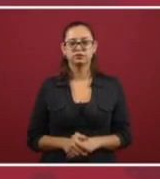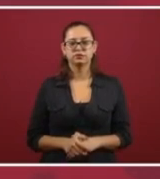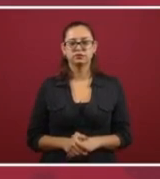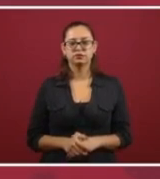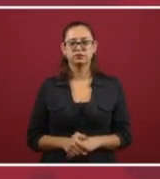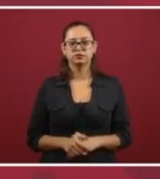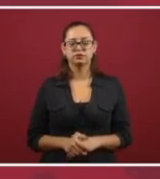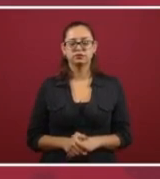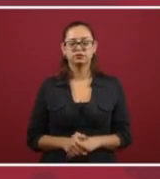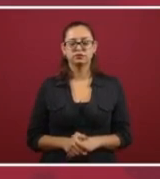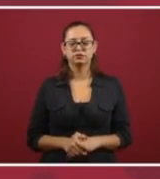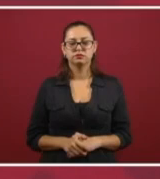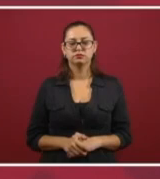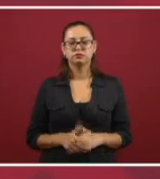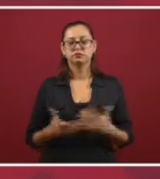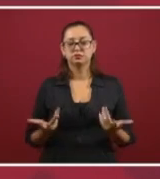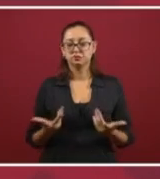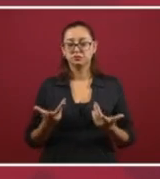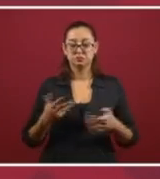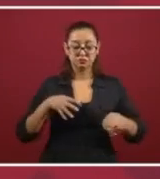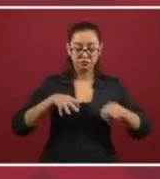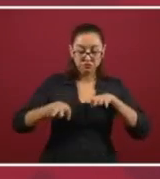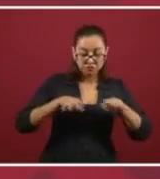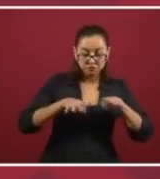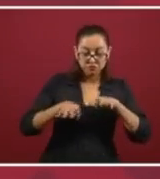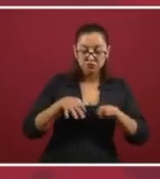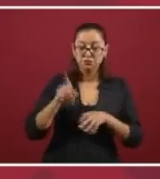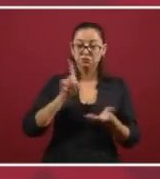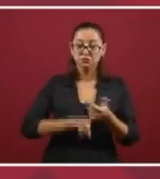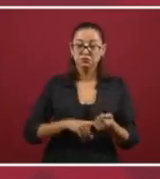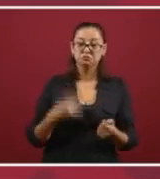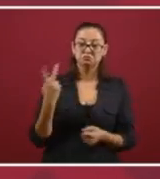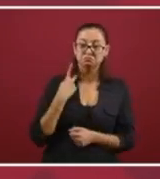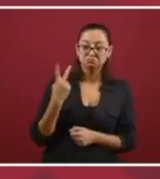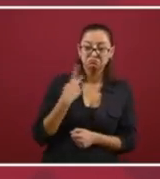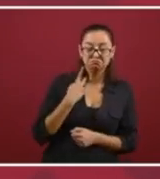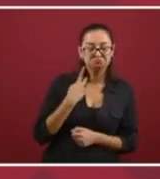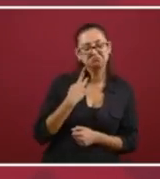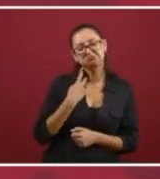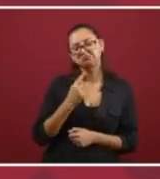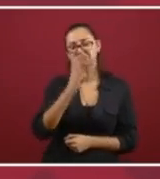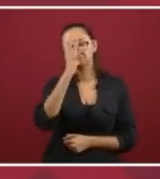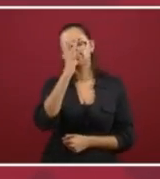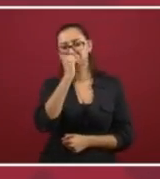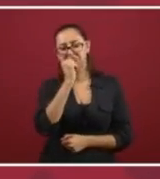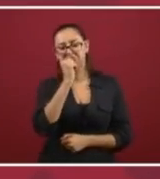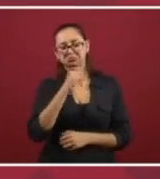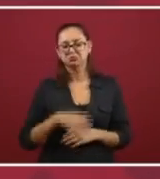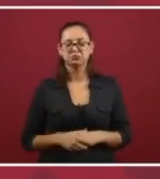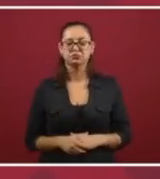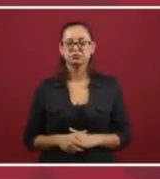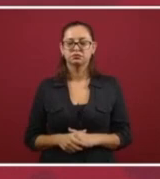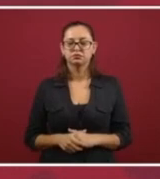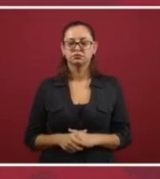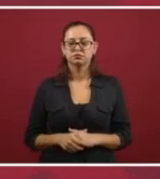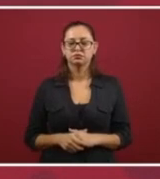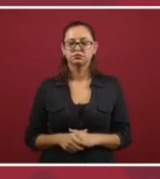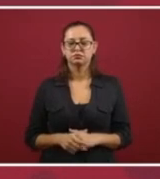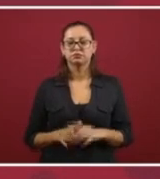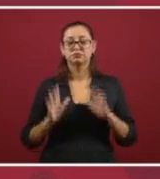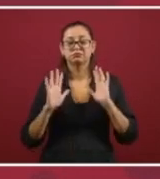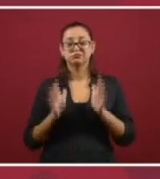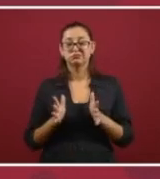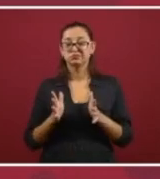la política a actuar poniendo por delante los ideales y principios y no buscar el poder por el poder. Ya pasó el